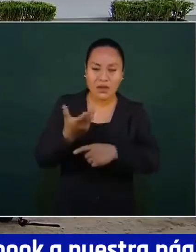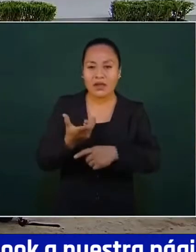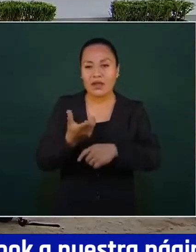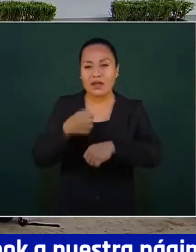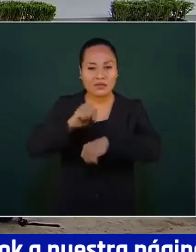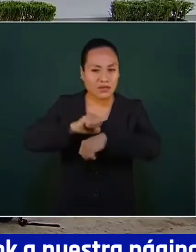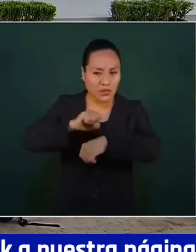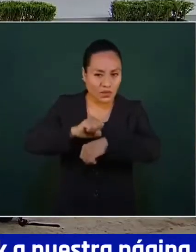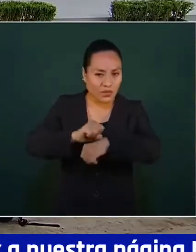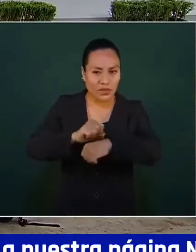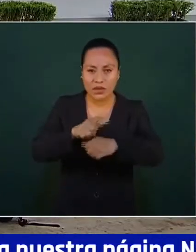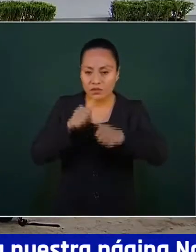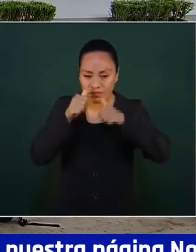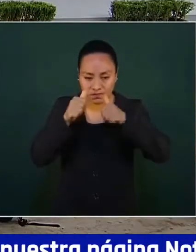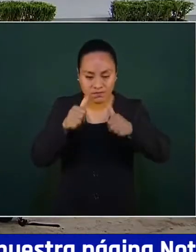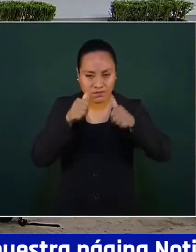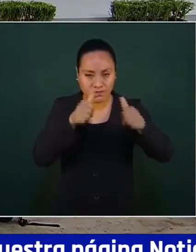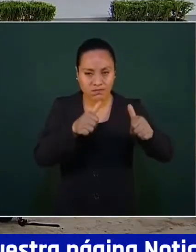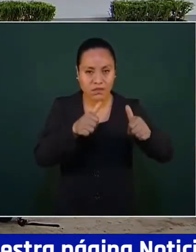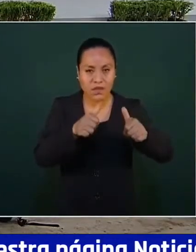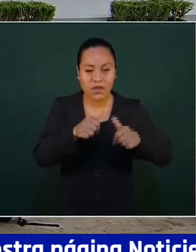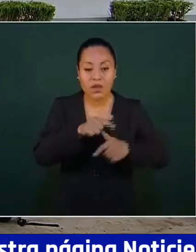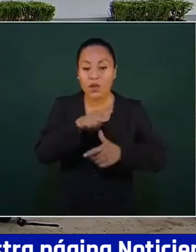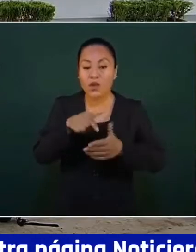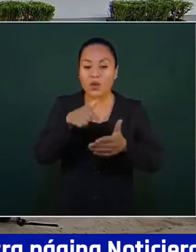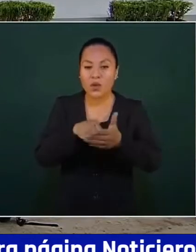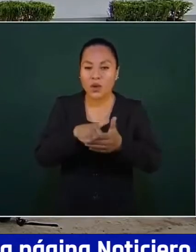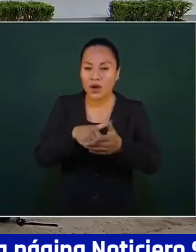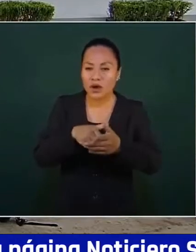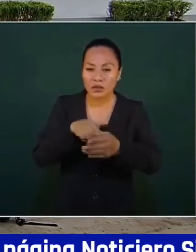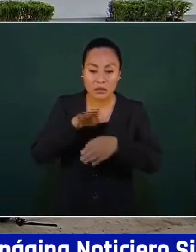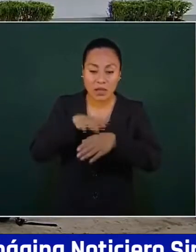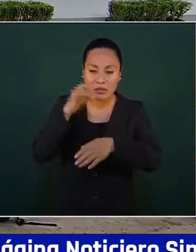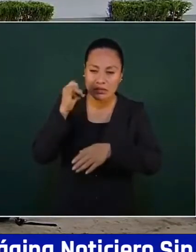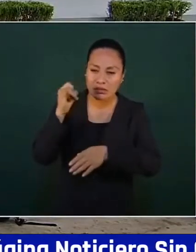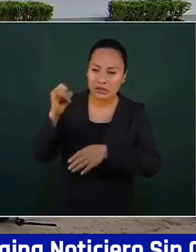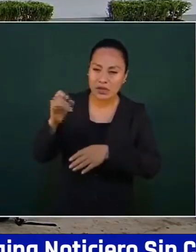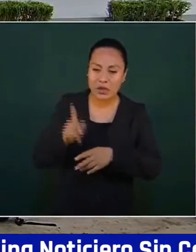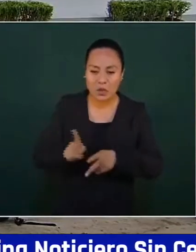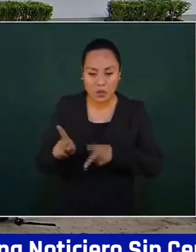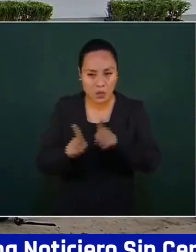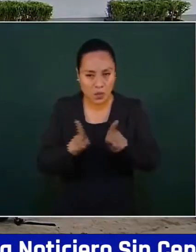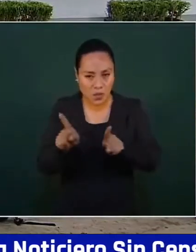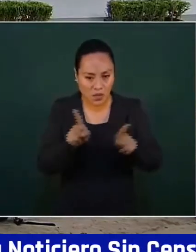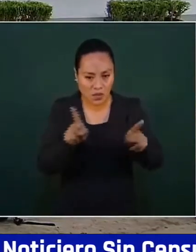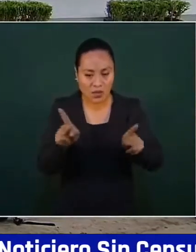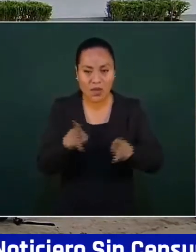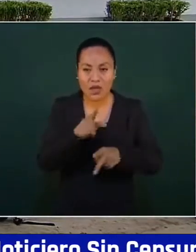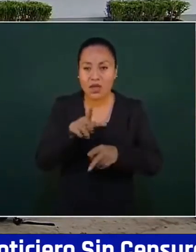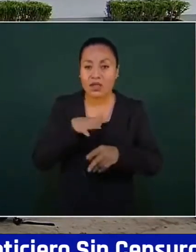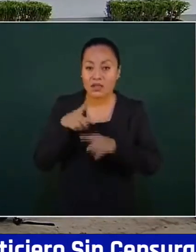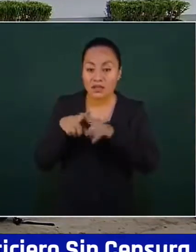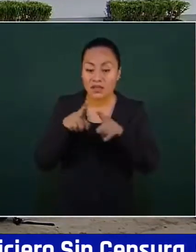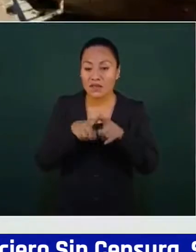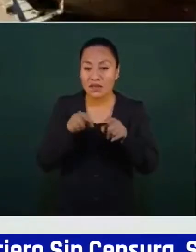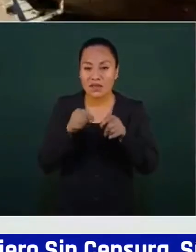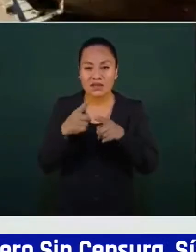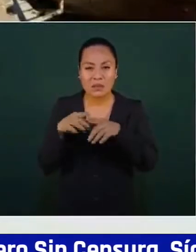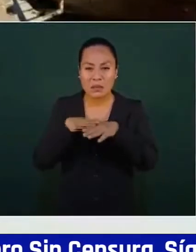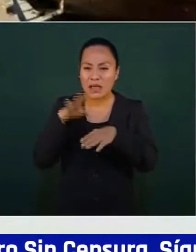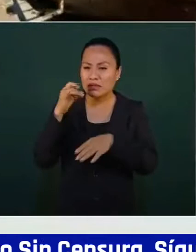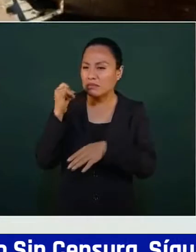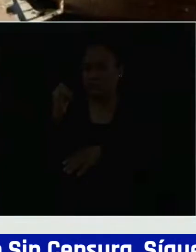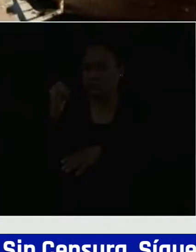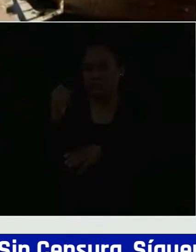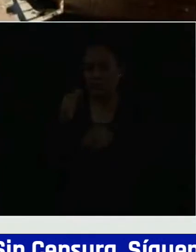irlas pasando en zonas rurales, en las llamadas planteles multigrados, que en zonas muy alejadas se